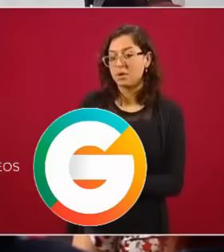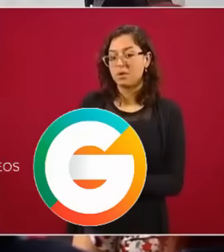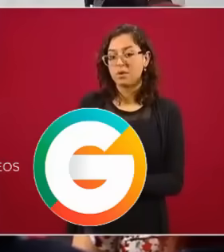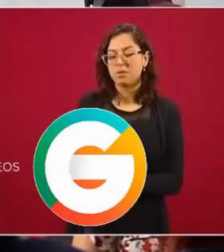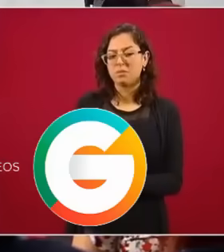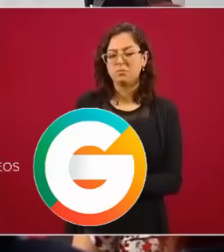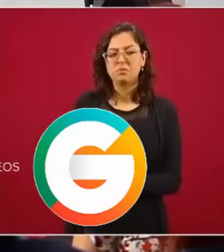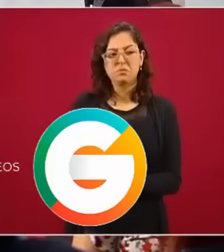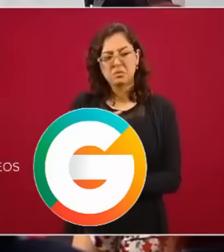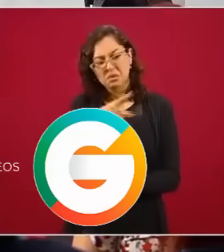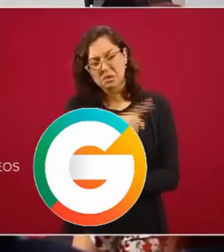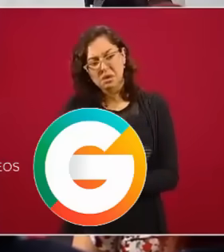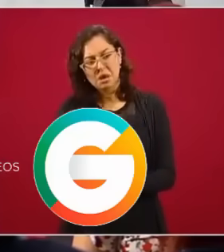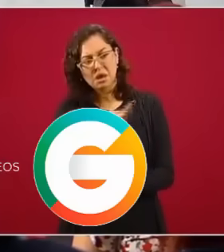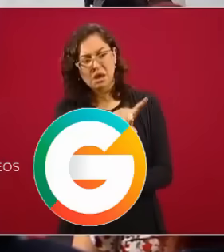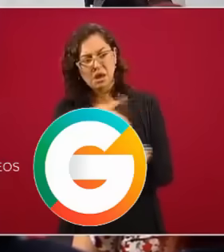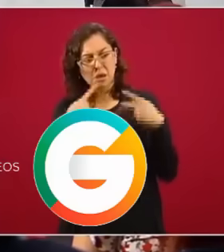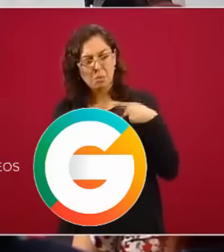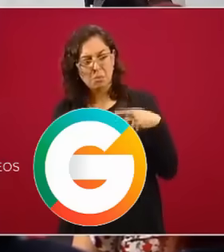sobre unas personas